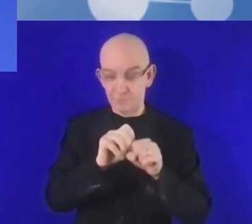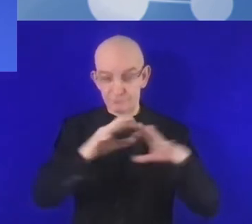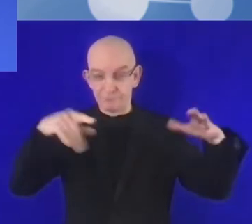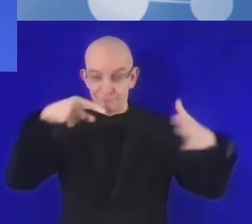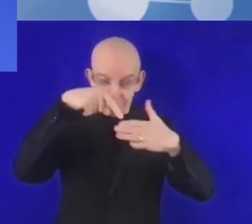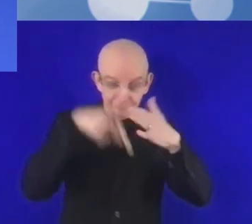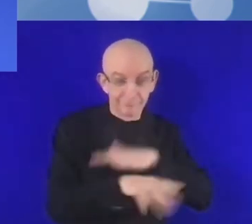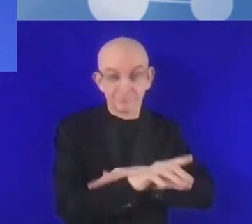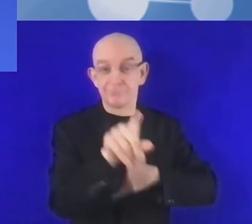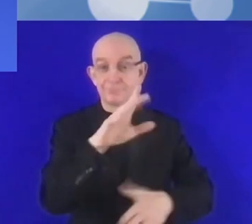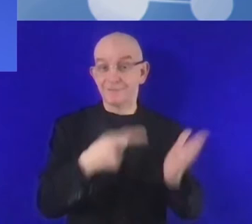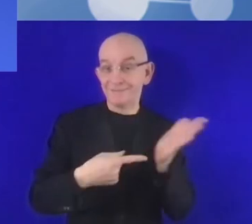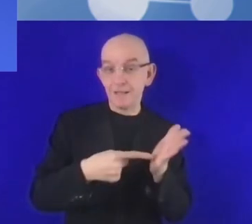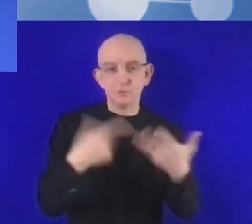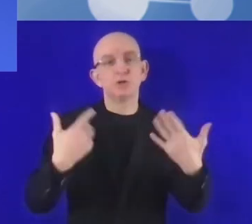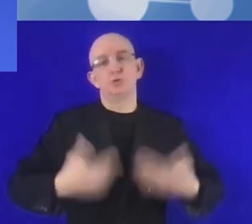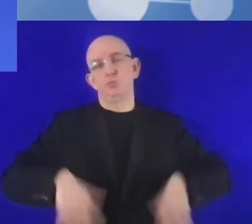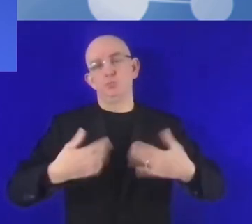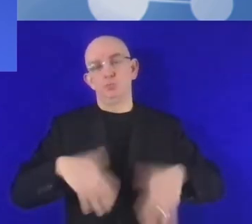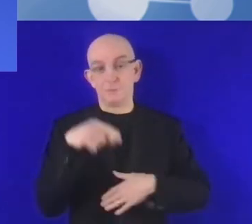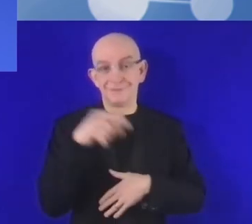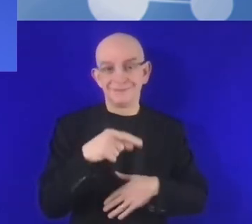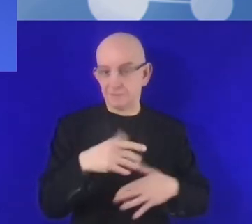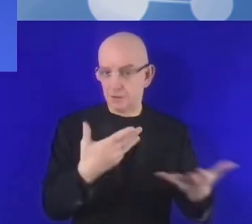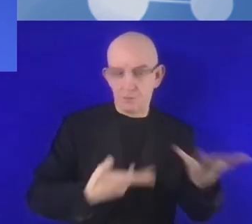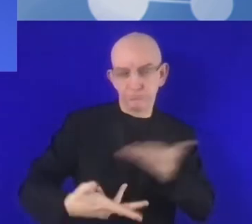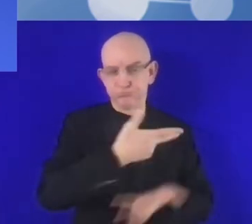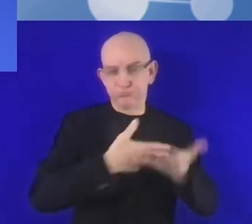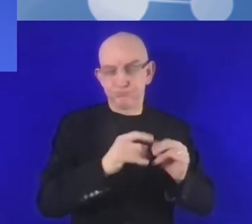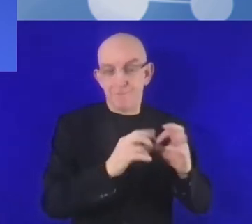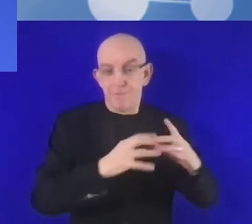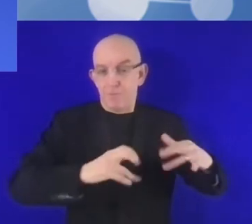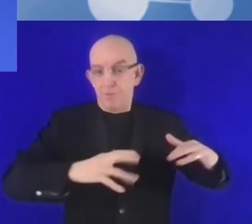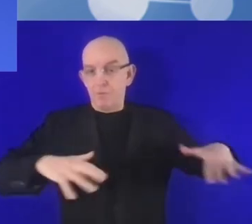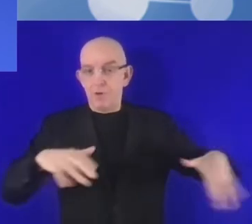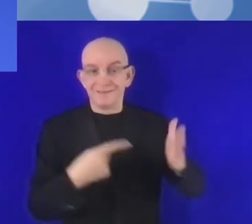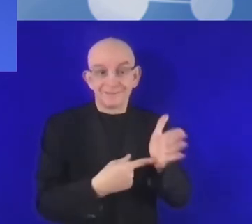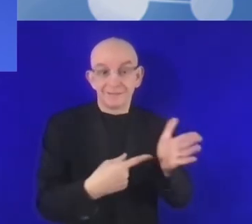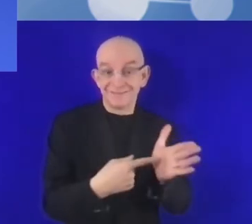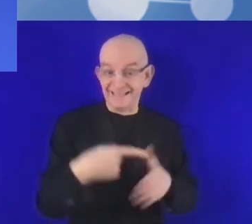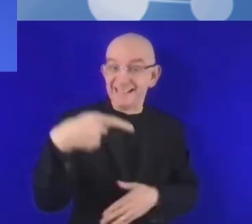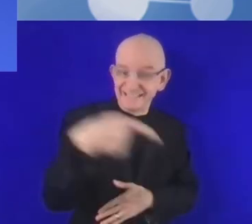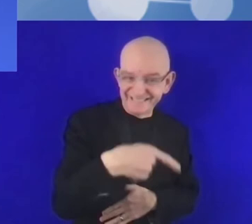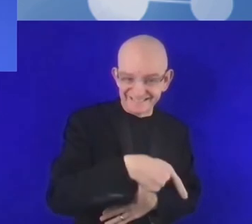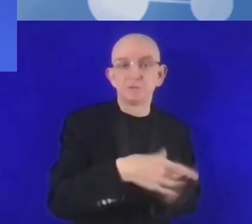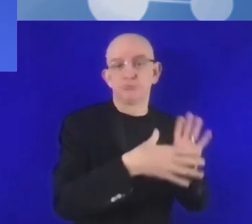varios elementos que dependen de Internet. Lo comentamos durante la primera jornada y continuaremos haciéndolo en los próximos días.